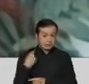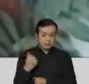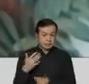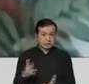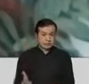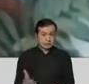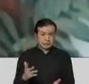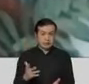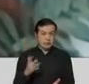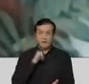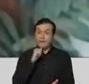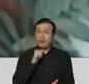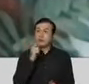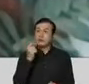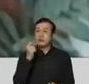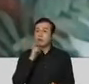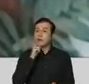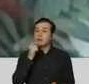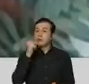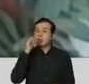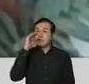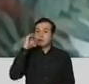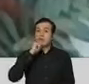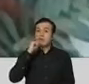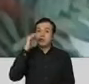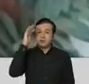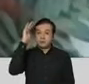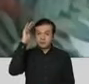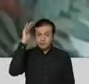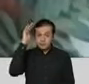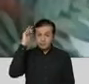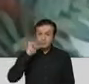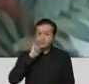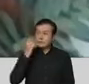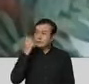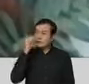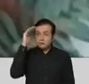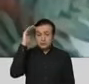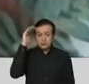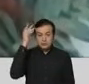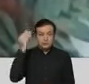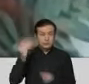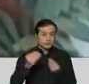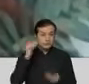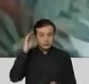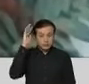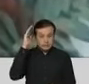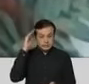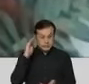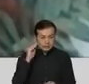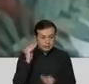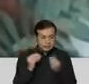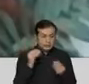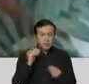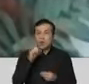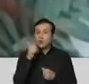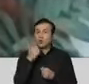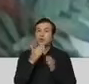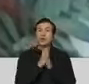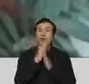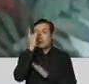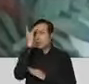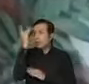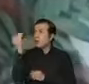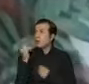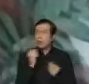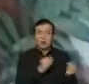una brecha muy grande en el presupuesto. Nosotros teníamos que llenar esa brecha y para eso posiblemente habríamos tenido que ir a buscar otro dinero para pagar.